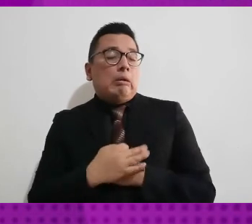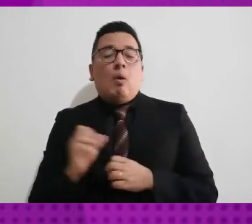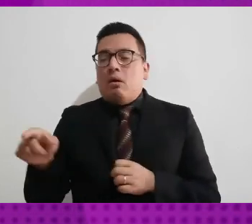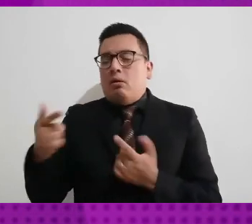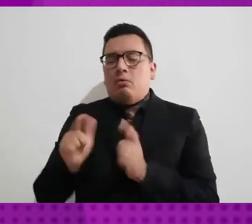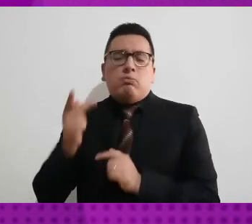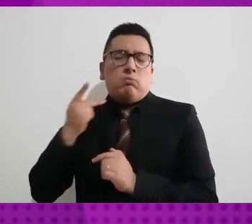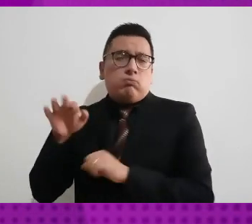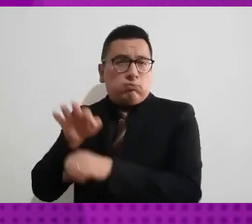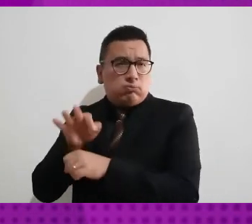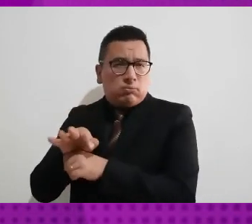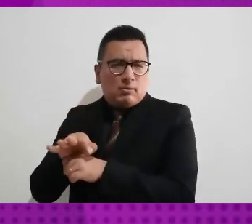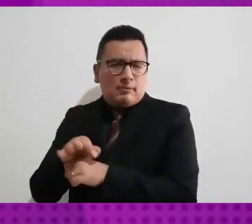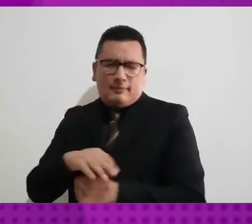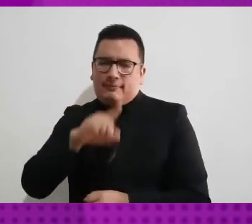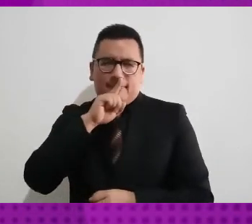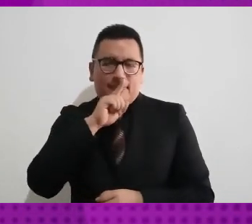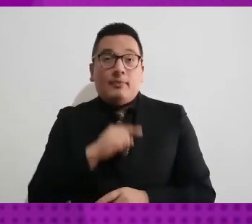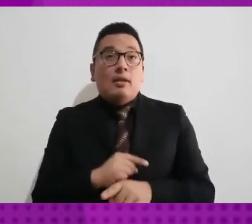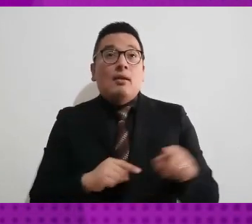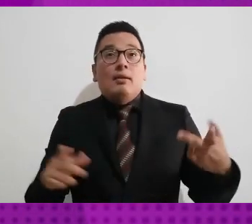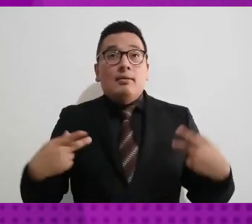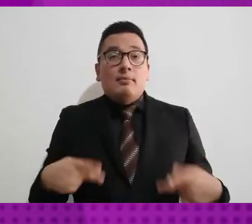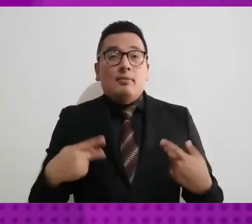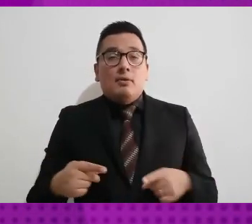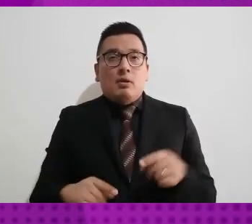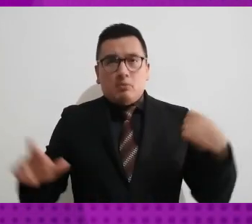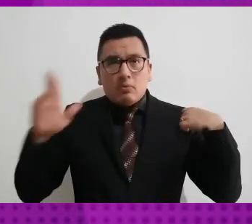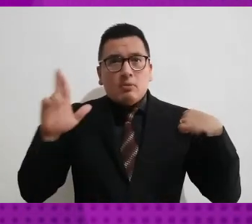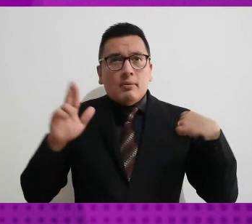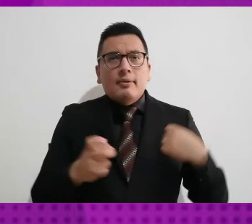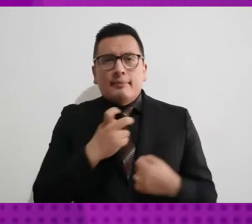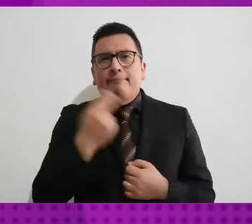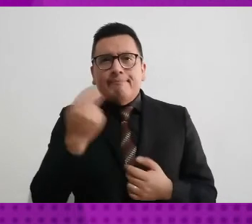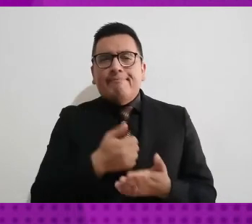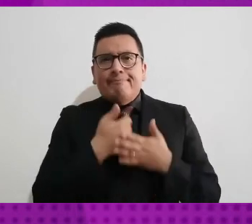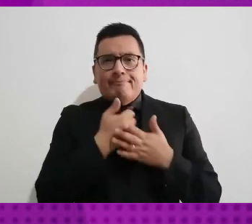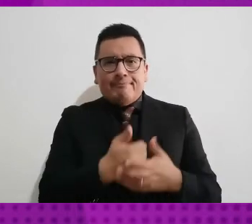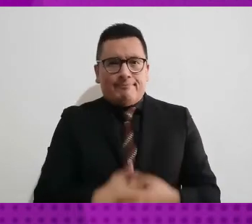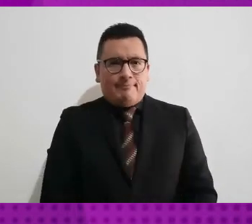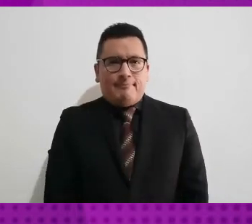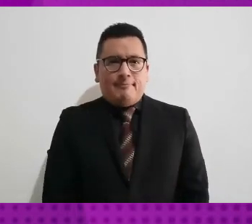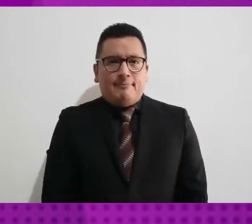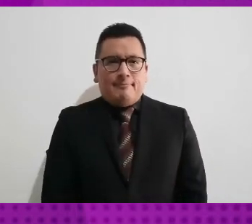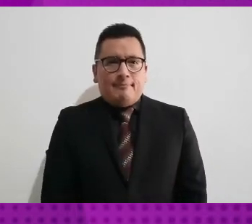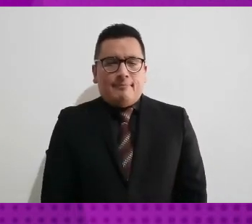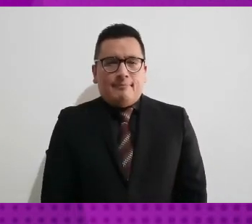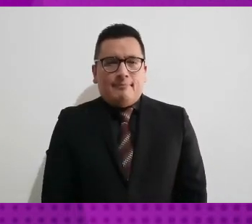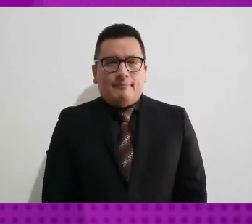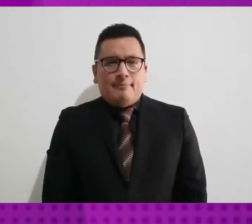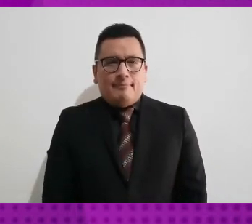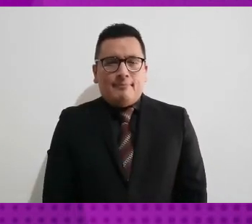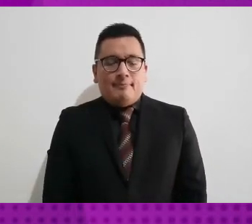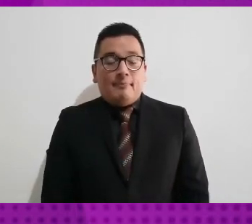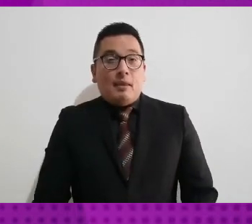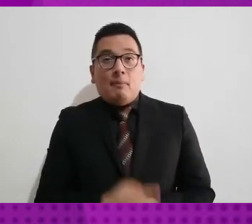los políticos o de los partidos políticos, sino de esos ciudadanos sobre cuáles descansa